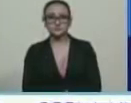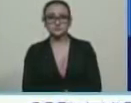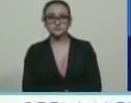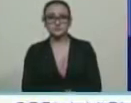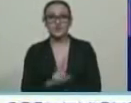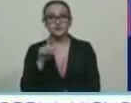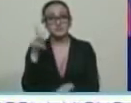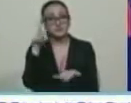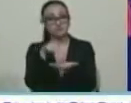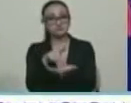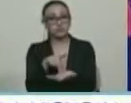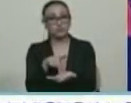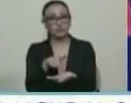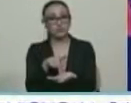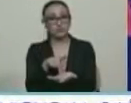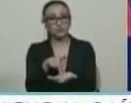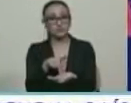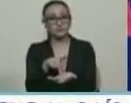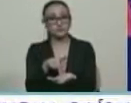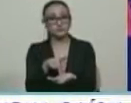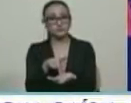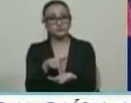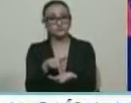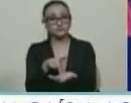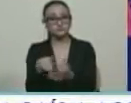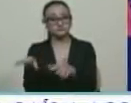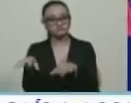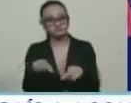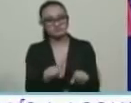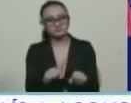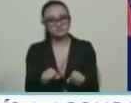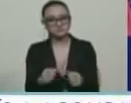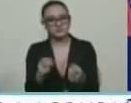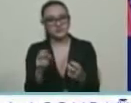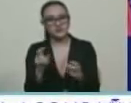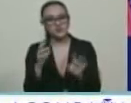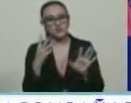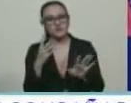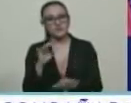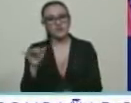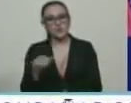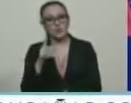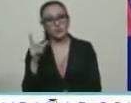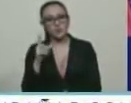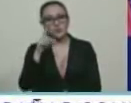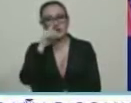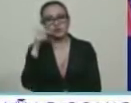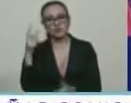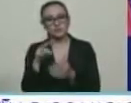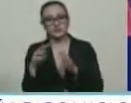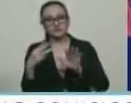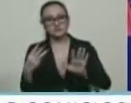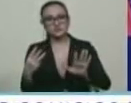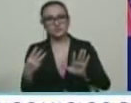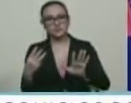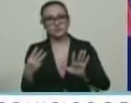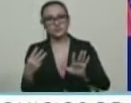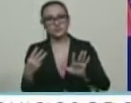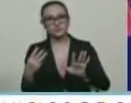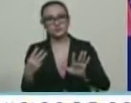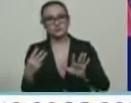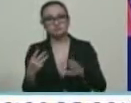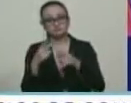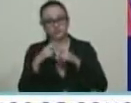estuvo con nosotros en la toma de posesión en el 9 de julio de 2018 y fue un